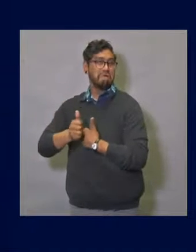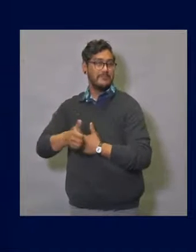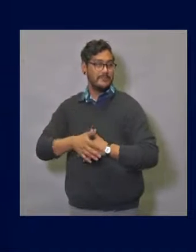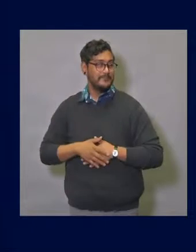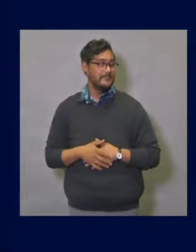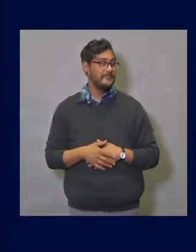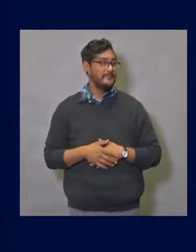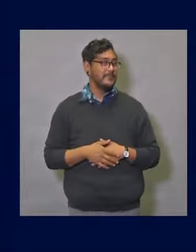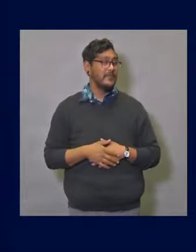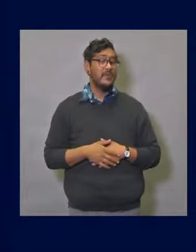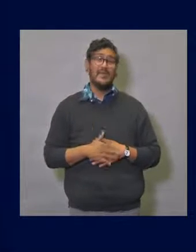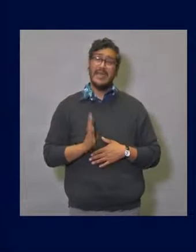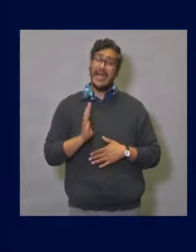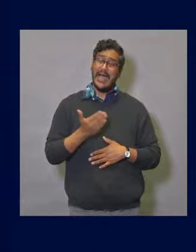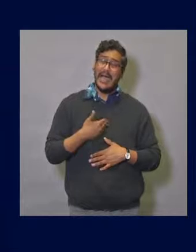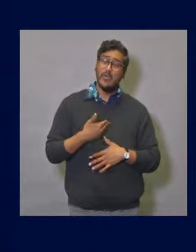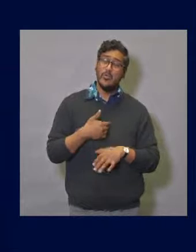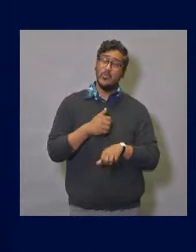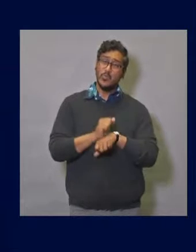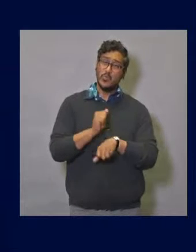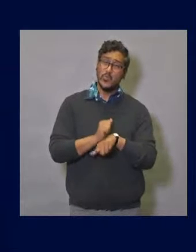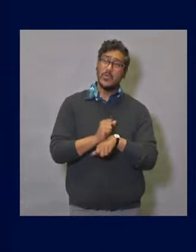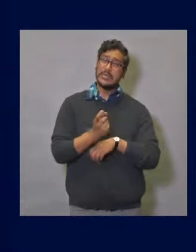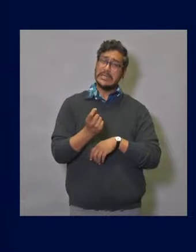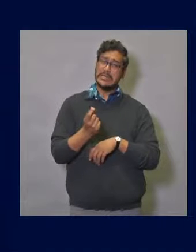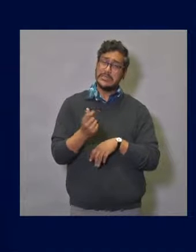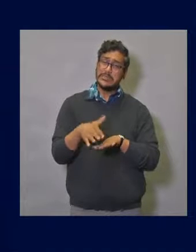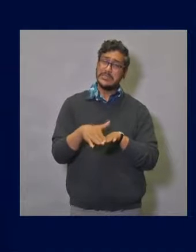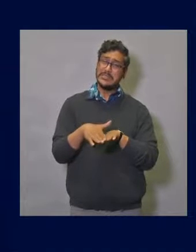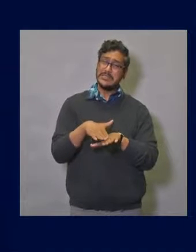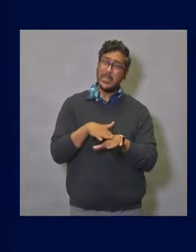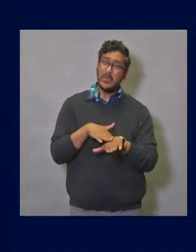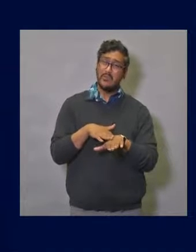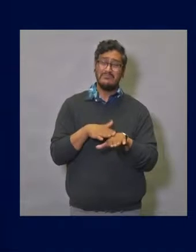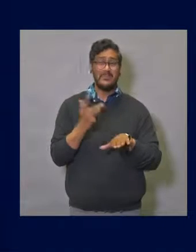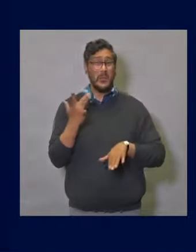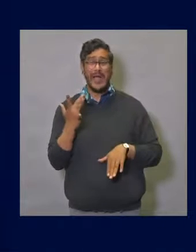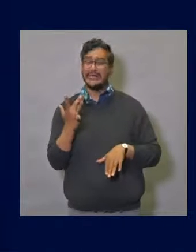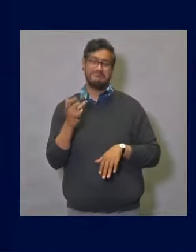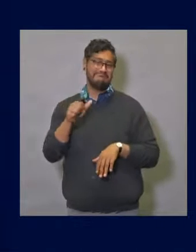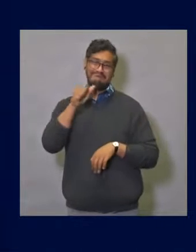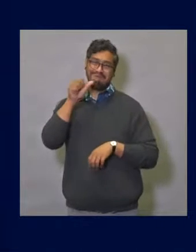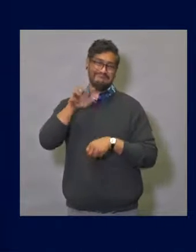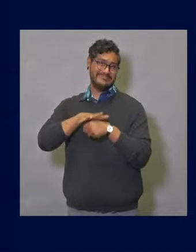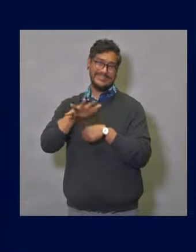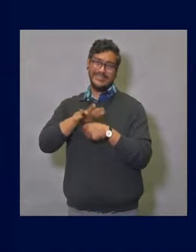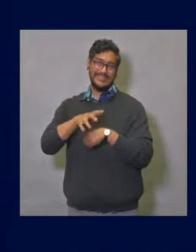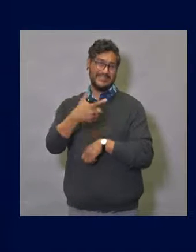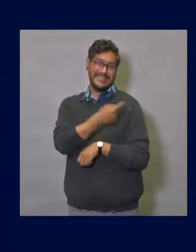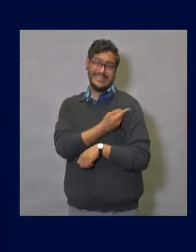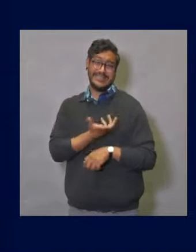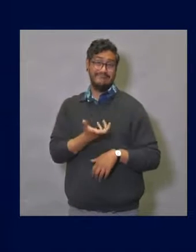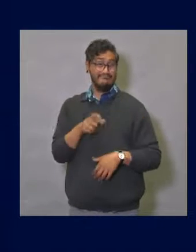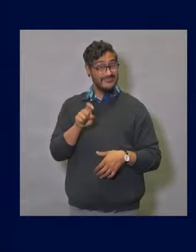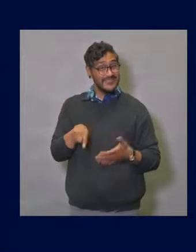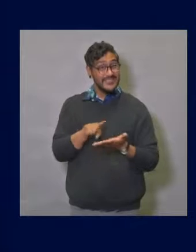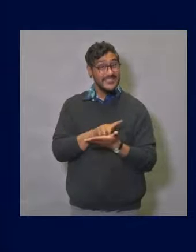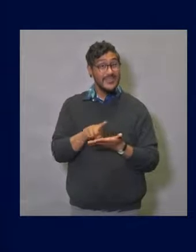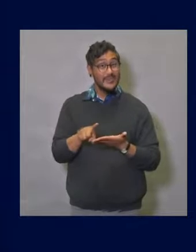nuestros esfuerzos se están deteniendo un poco por falta de suministro de vacunas. Solo esta semana hay más